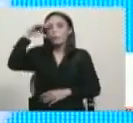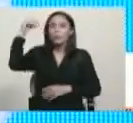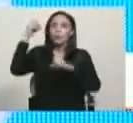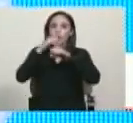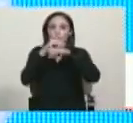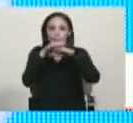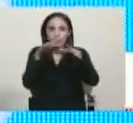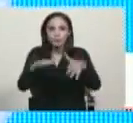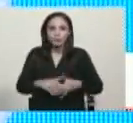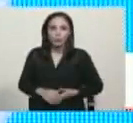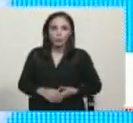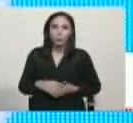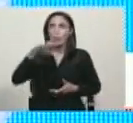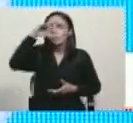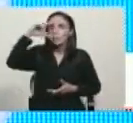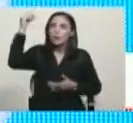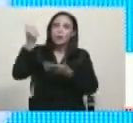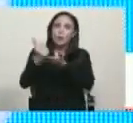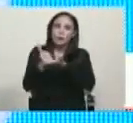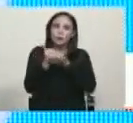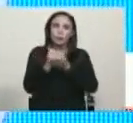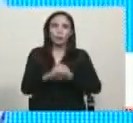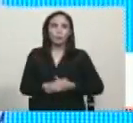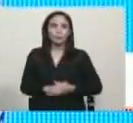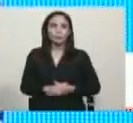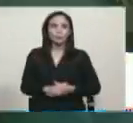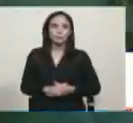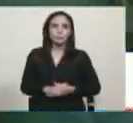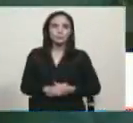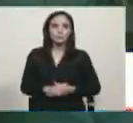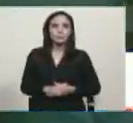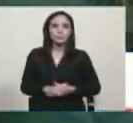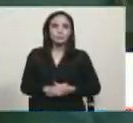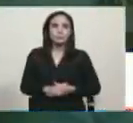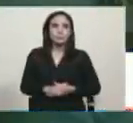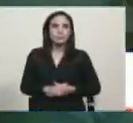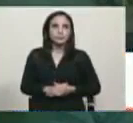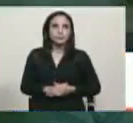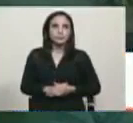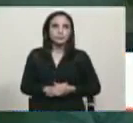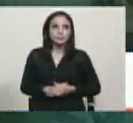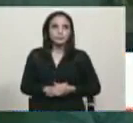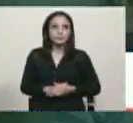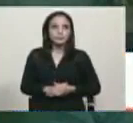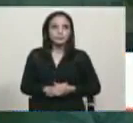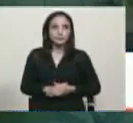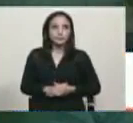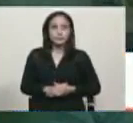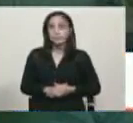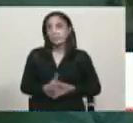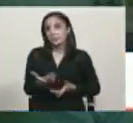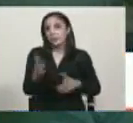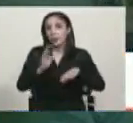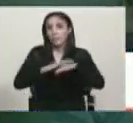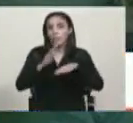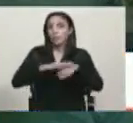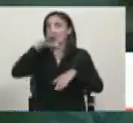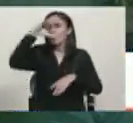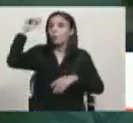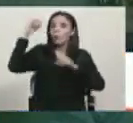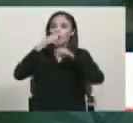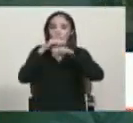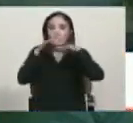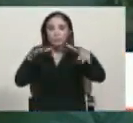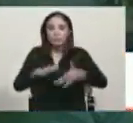de nuestro Padre Todopoderoso, el Creador del cielo y de la tierra. Porque tenemos la bendición